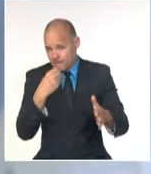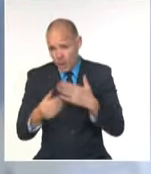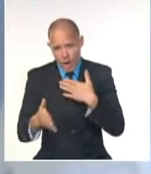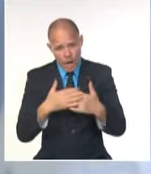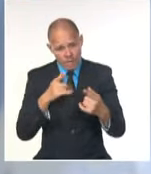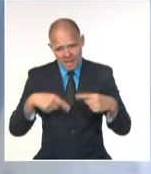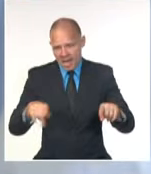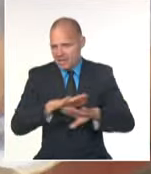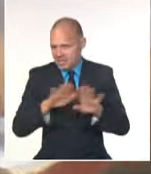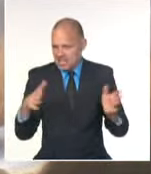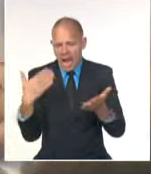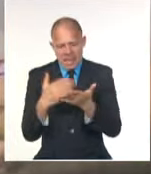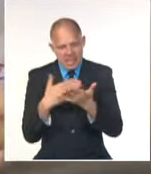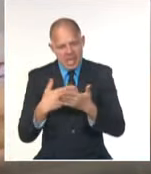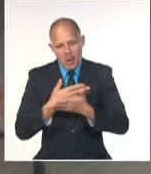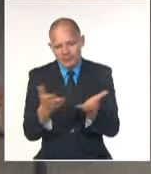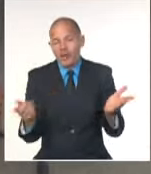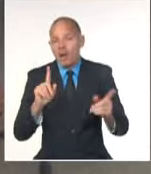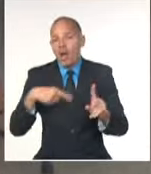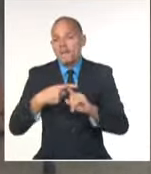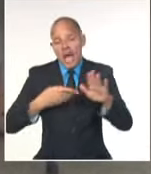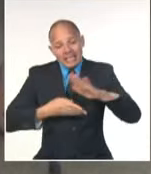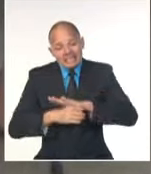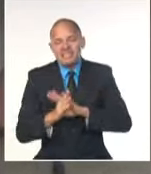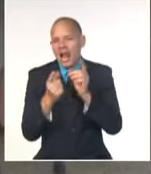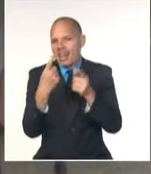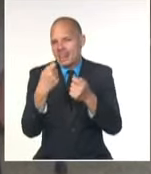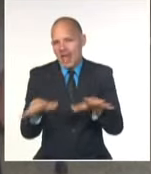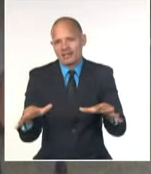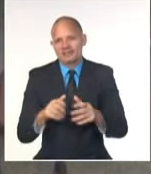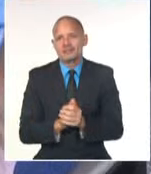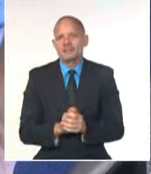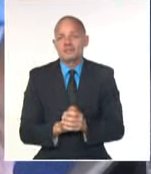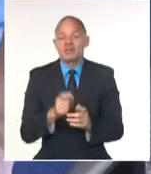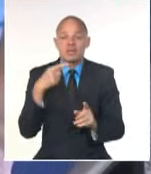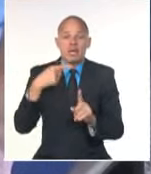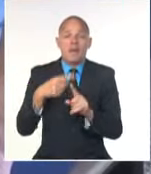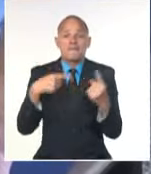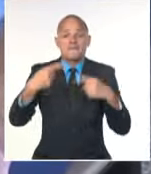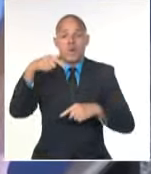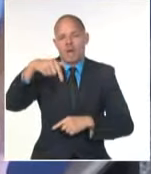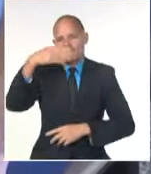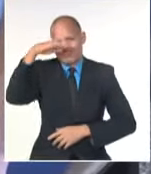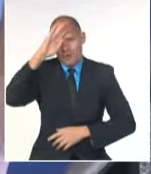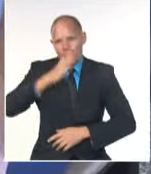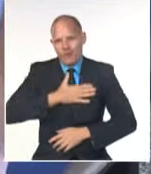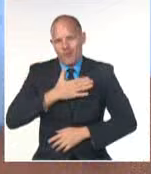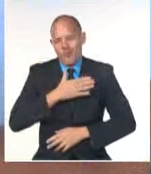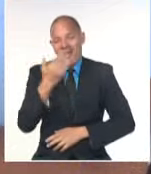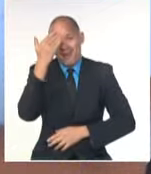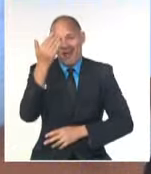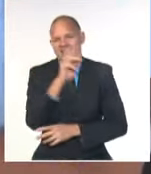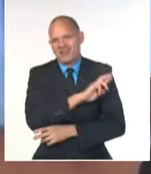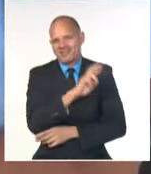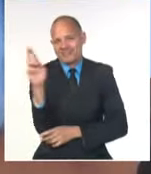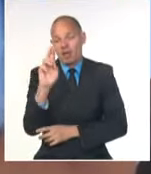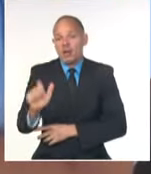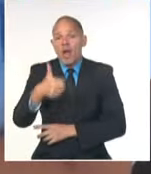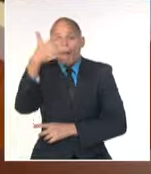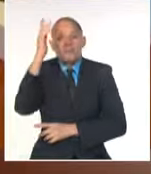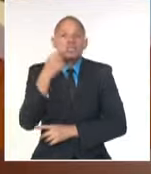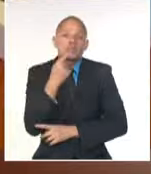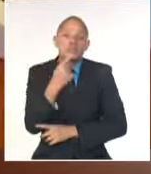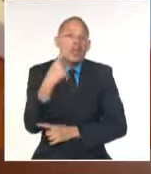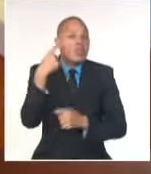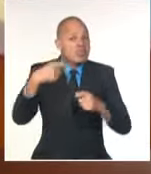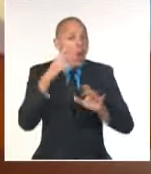les garantiza el acceso gratuito a la educación. Una conquista fundamental de la revolución a la que el presidente llamó a defender entre